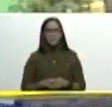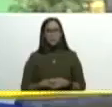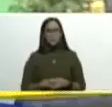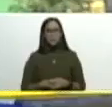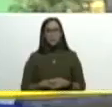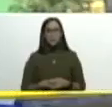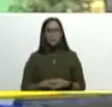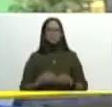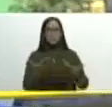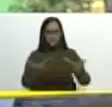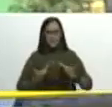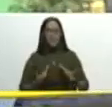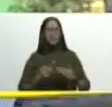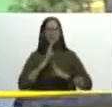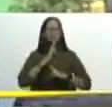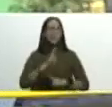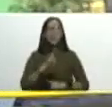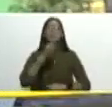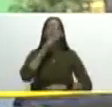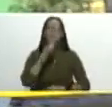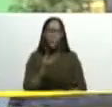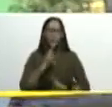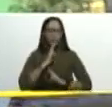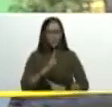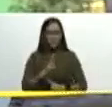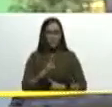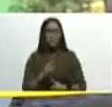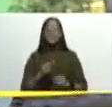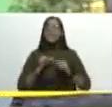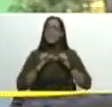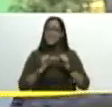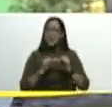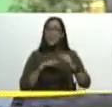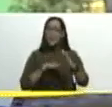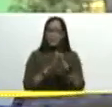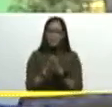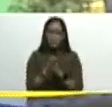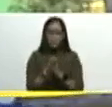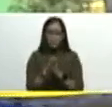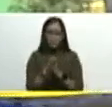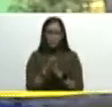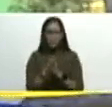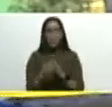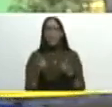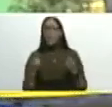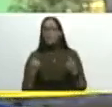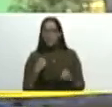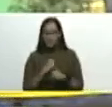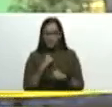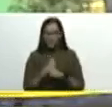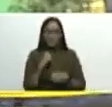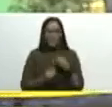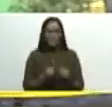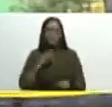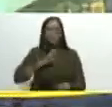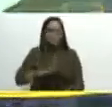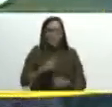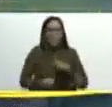dado resultado. Buen resultado. Y vamos avanzando. Falta trabajo que hacer y lo estamos